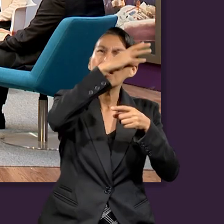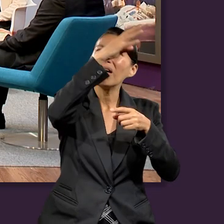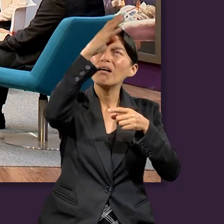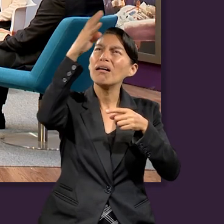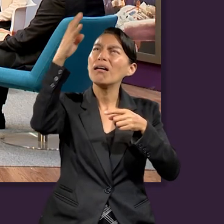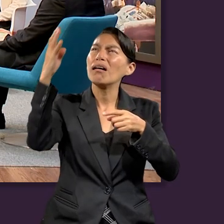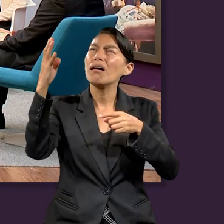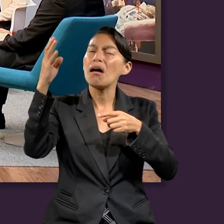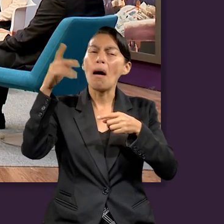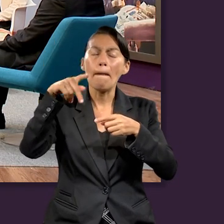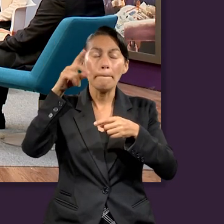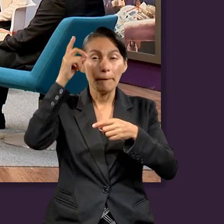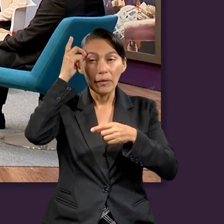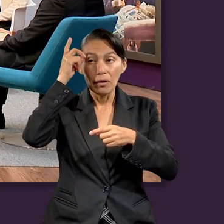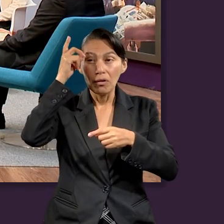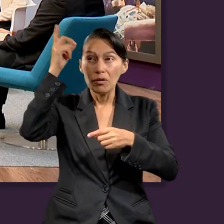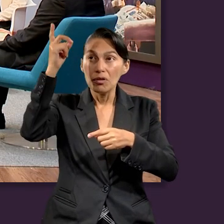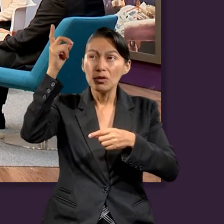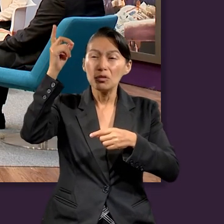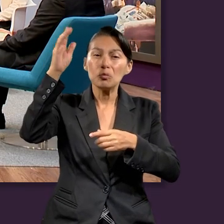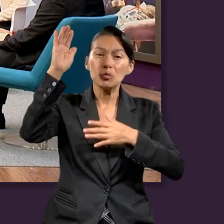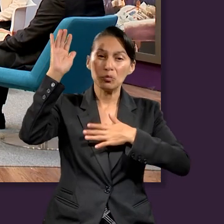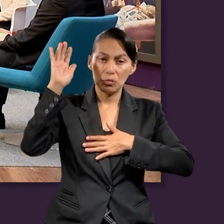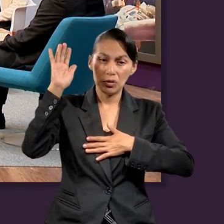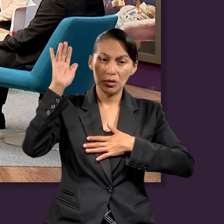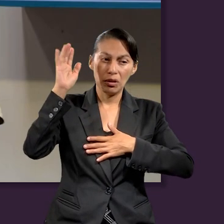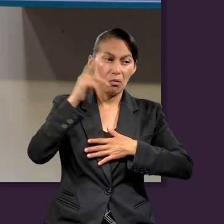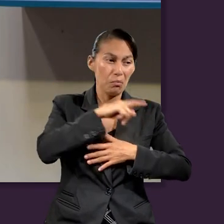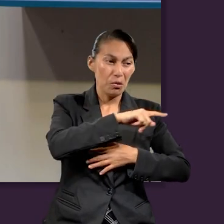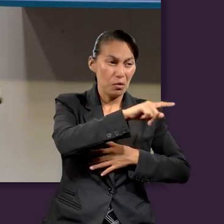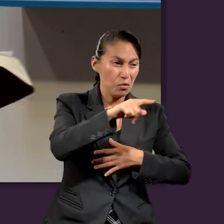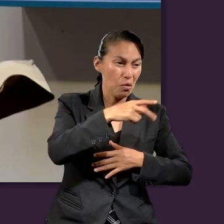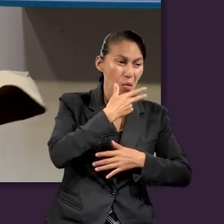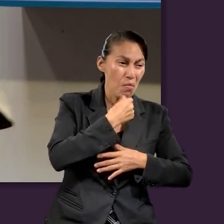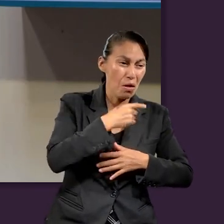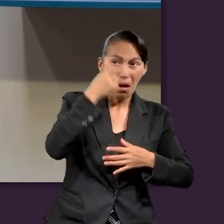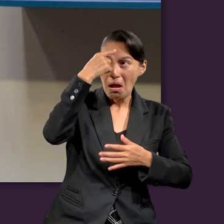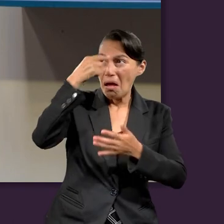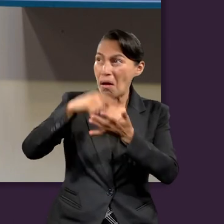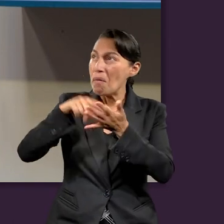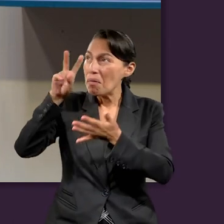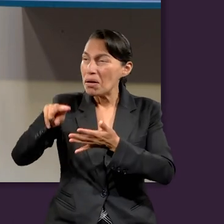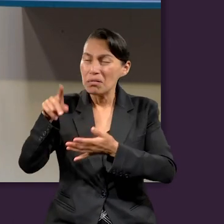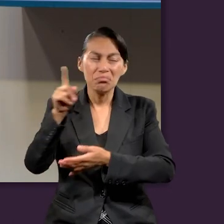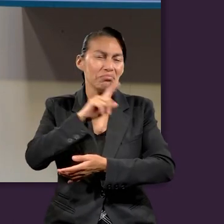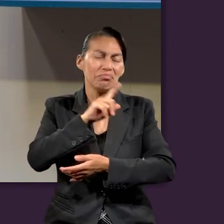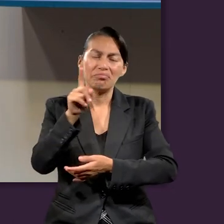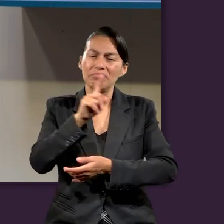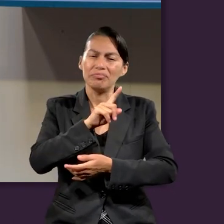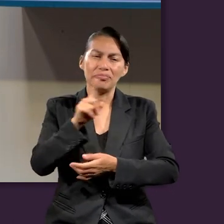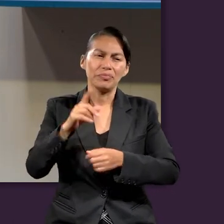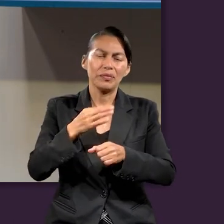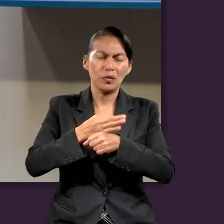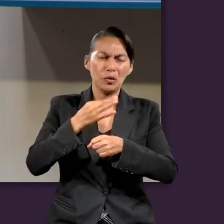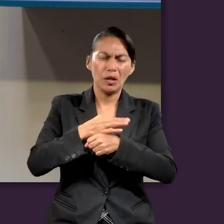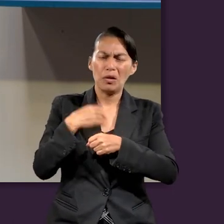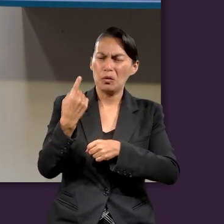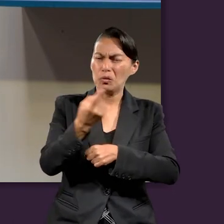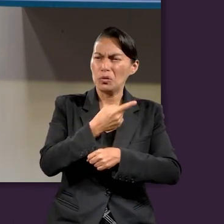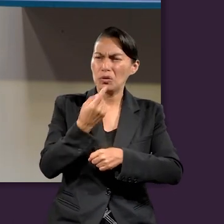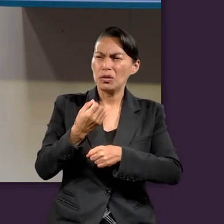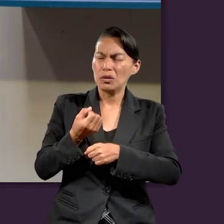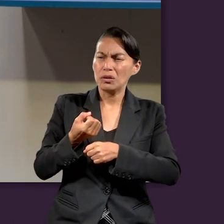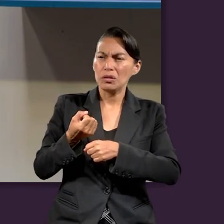propias capacidades para construir su propia ciudad. Y esta semana estudiamos una